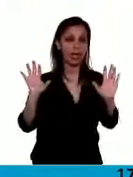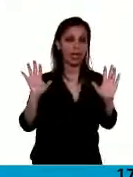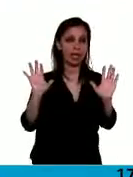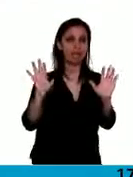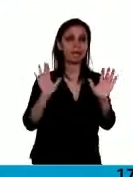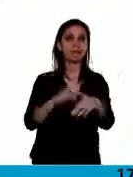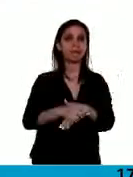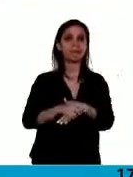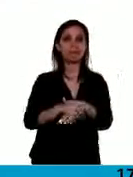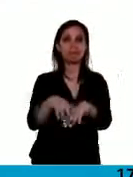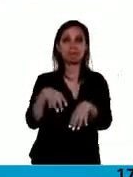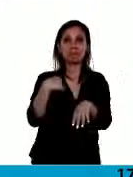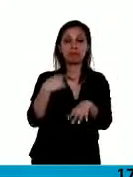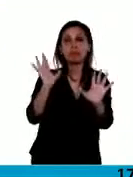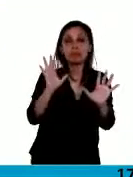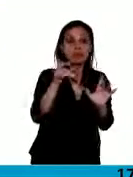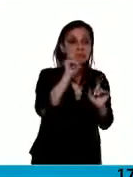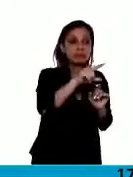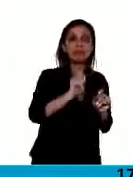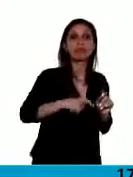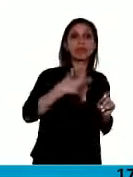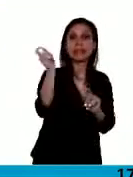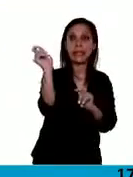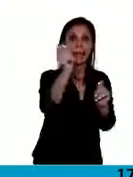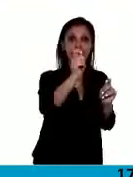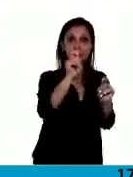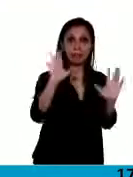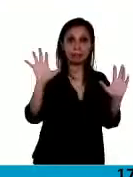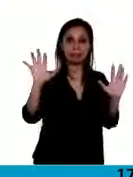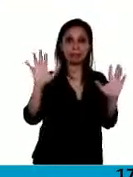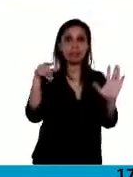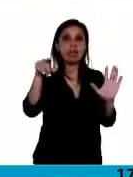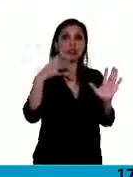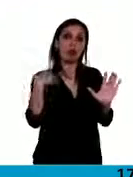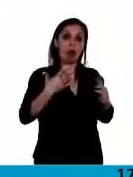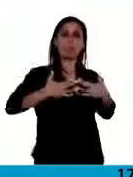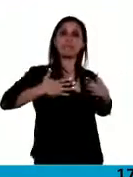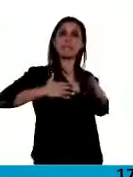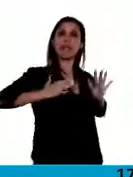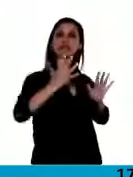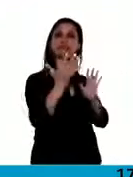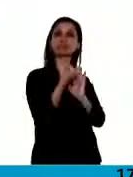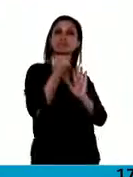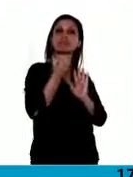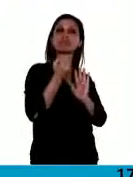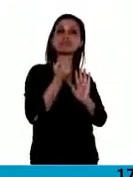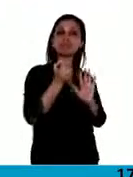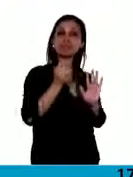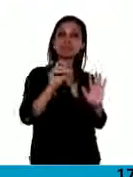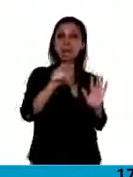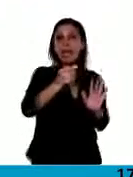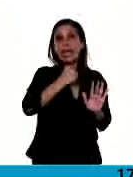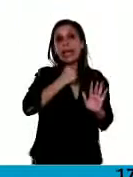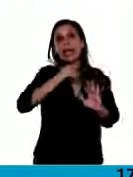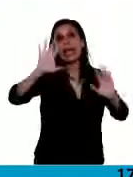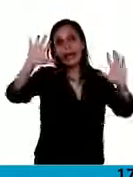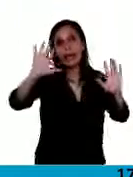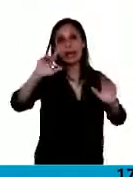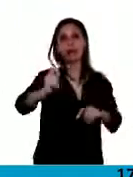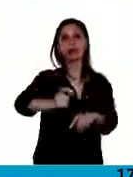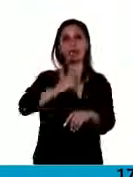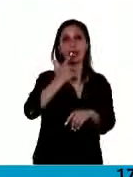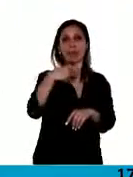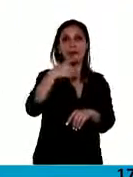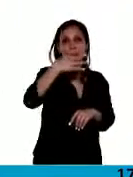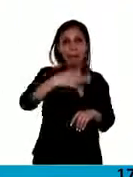la propiedad de la tierra, se hacen dueños o quieren ser los supuestos dueños de una tierra que no está ociosa